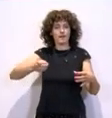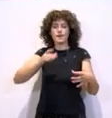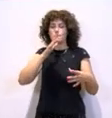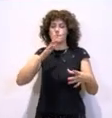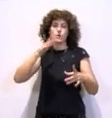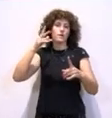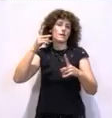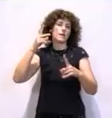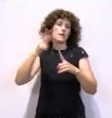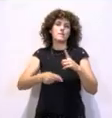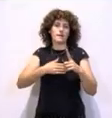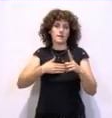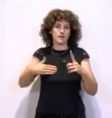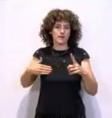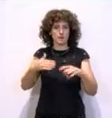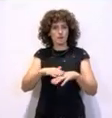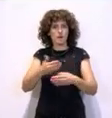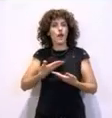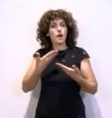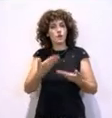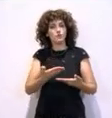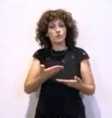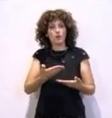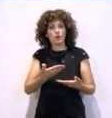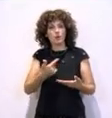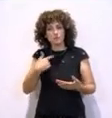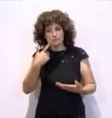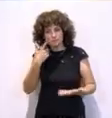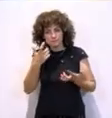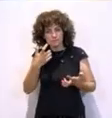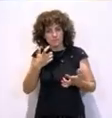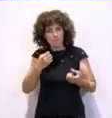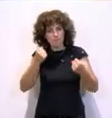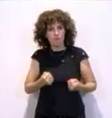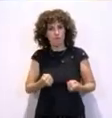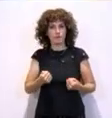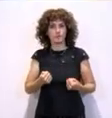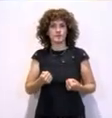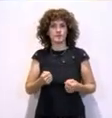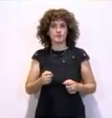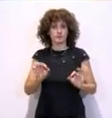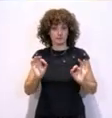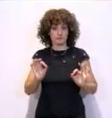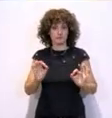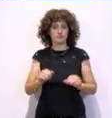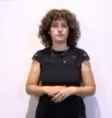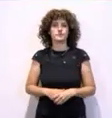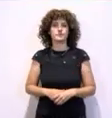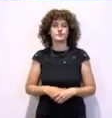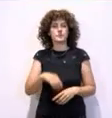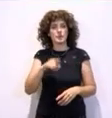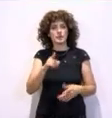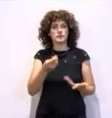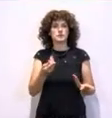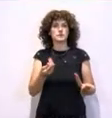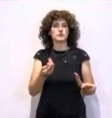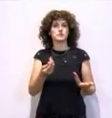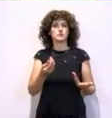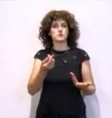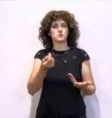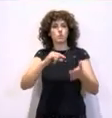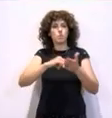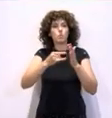humanitaria llegue a Gaza. Suena fuerte, ¿no? Suena fuerte. Y en ese sentido tenemos un plan